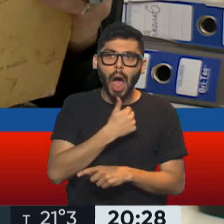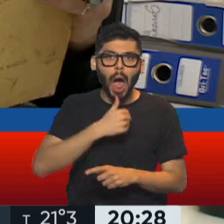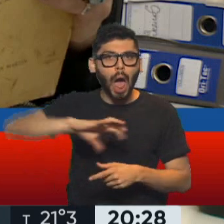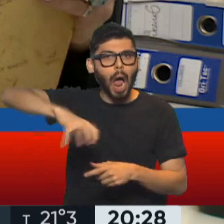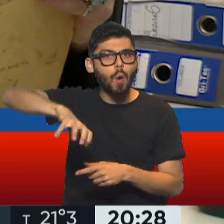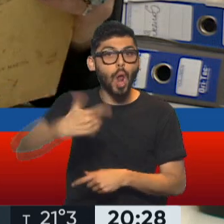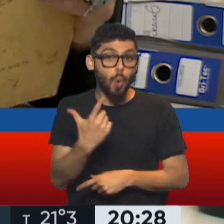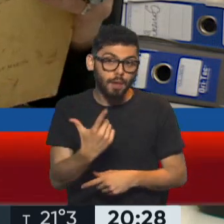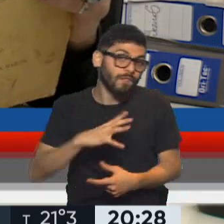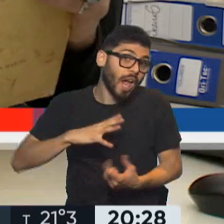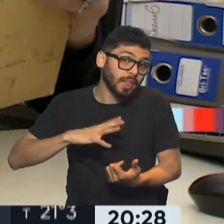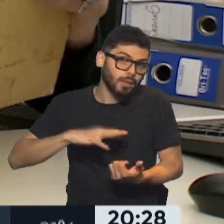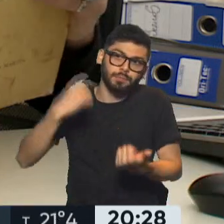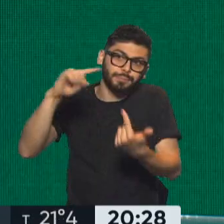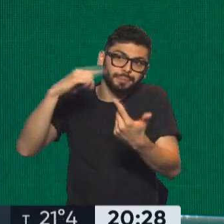que deberían tener.